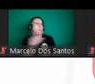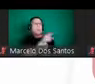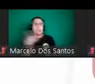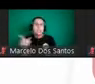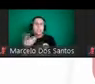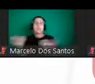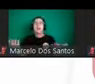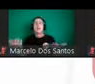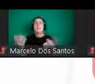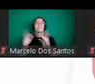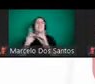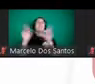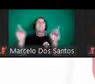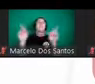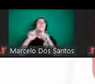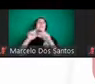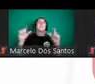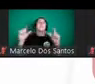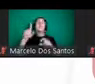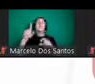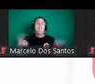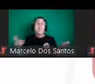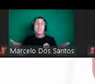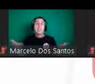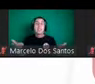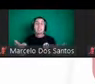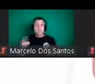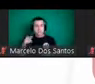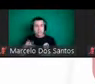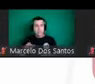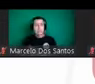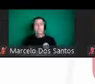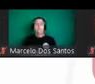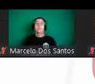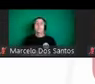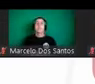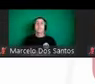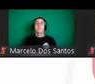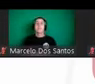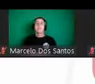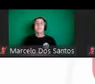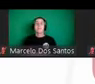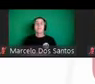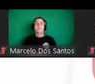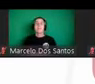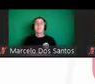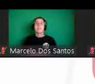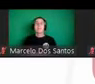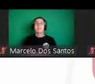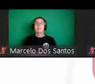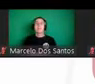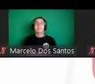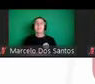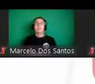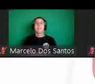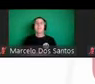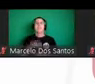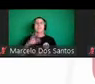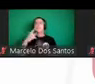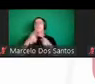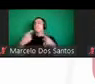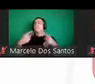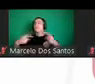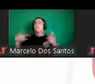mejor relacionada con algo emocional, entonces hay que derivar a un profesional externo. Diferentes situaciones, a veces también puede ser